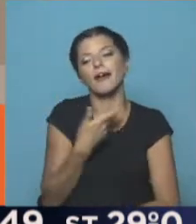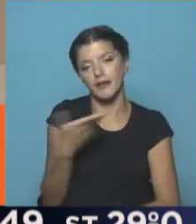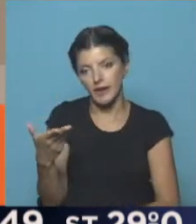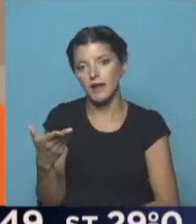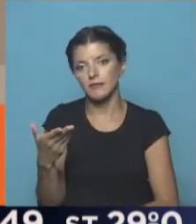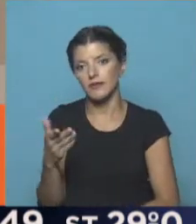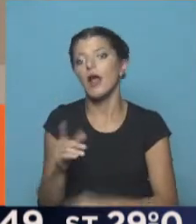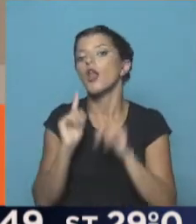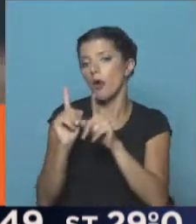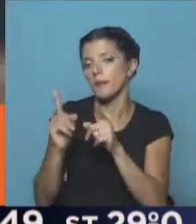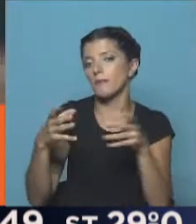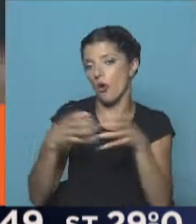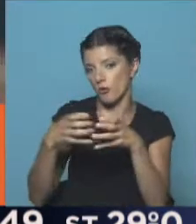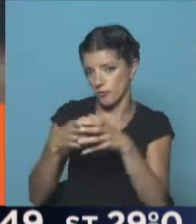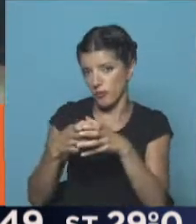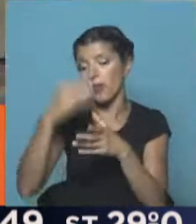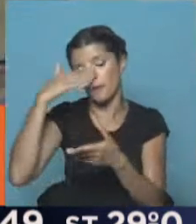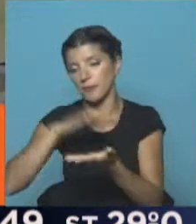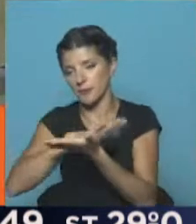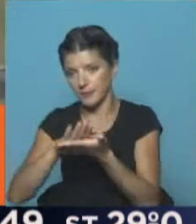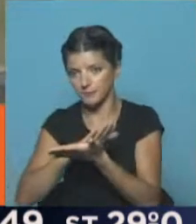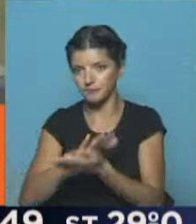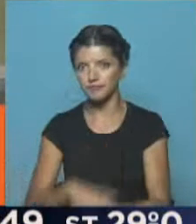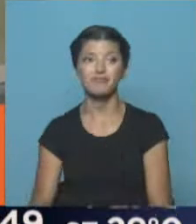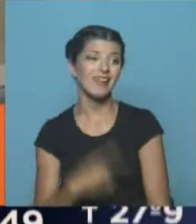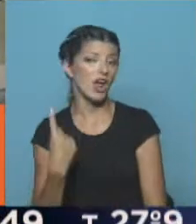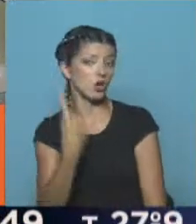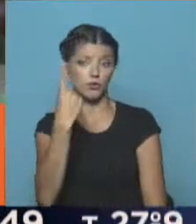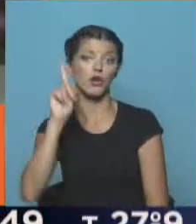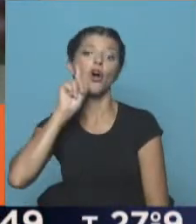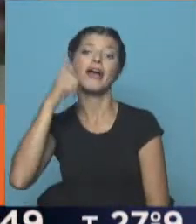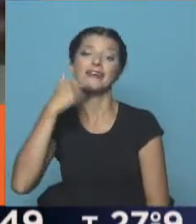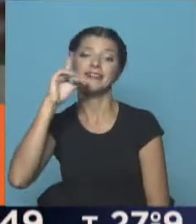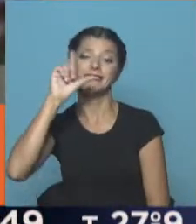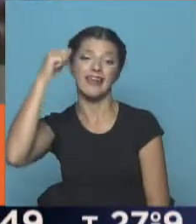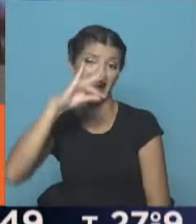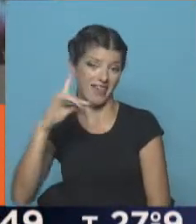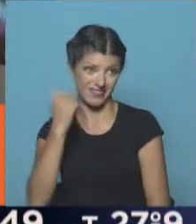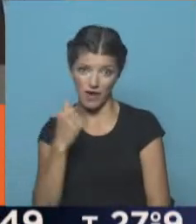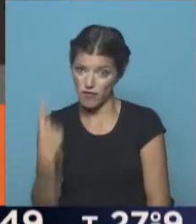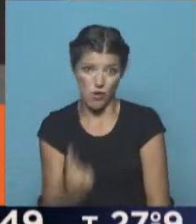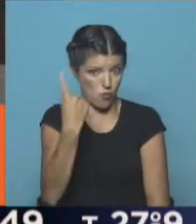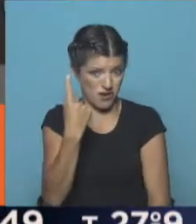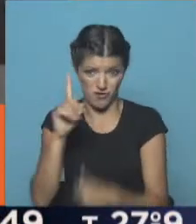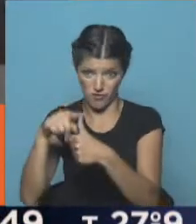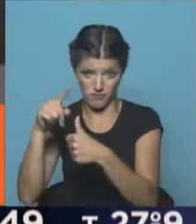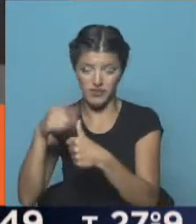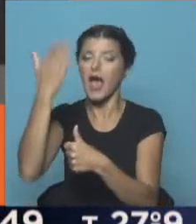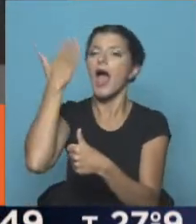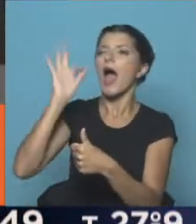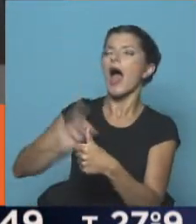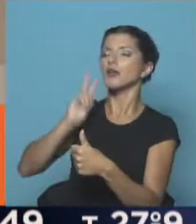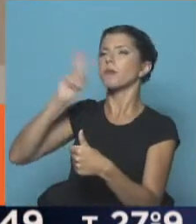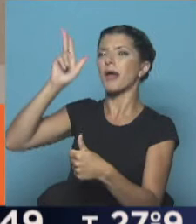propias casas está siendo la que dan la regla un lloro acá a su exitoso fue islandia islandia logró en 2008 mucho antes de que